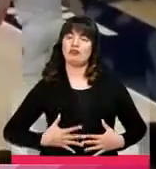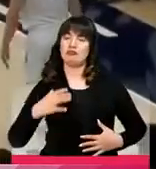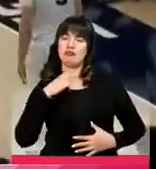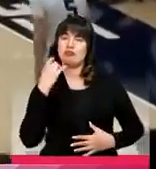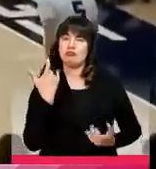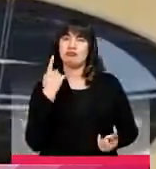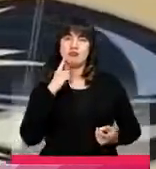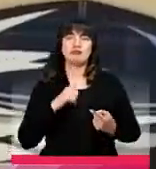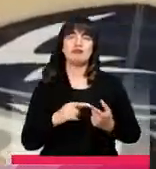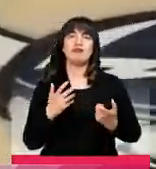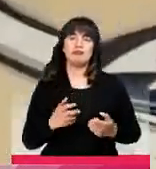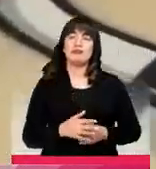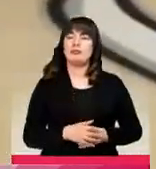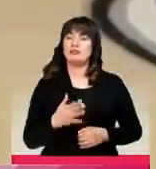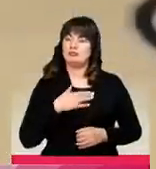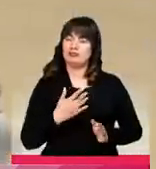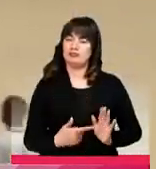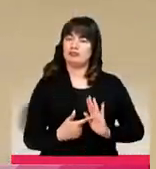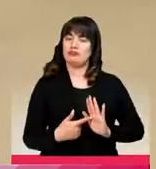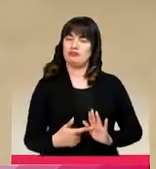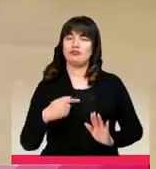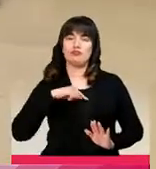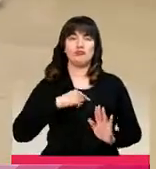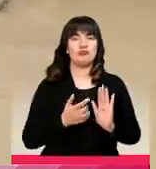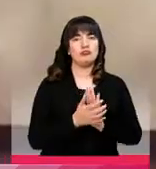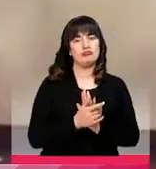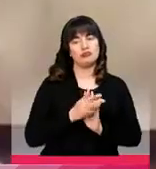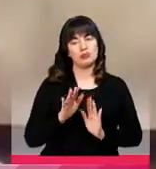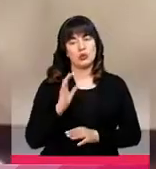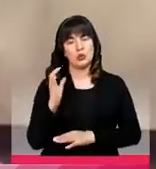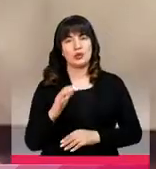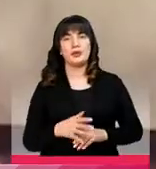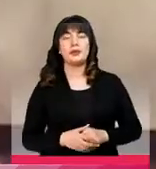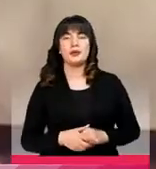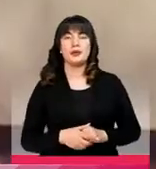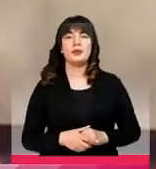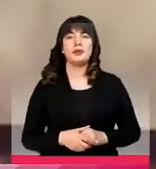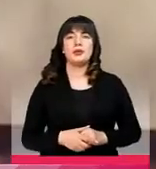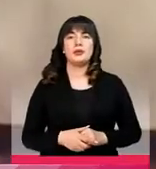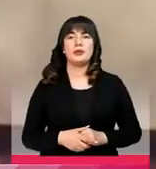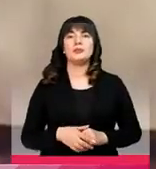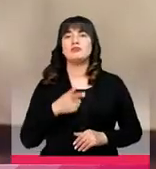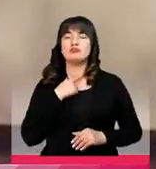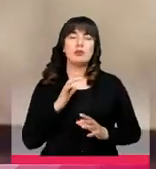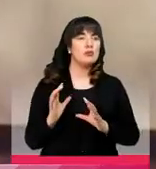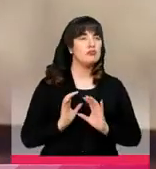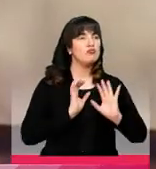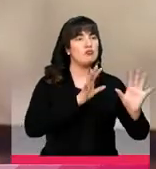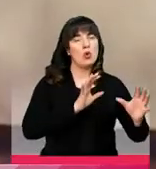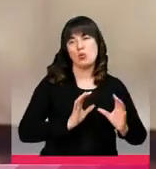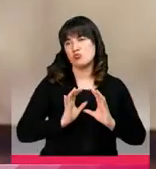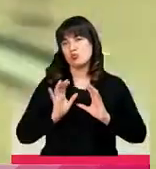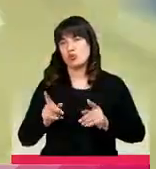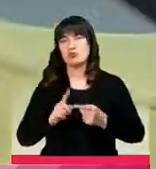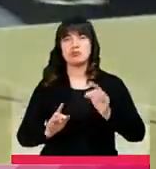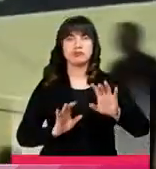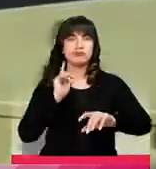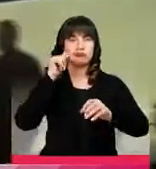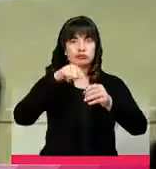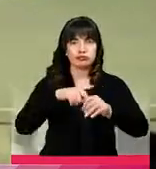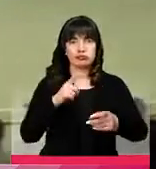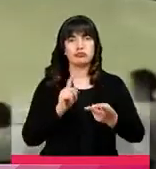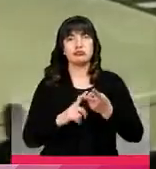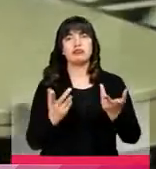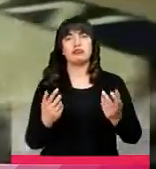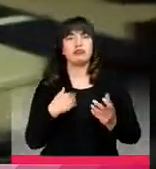y por supuesto quiere demostrar su talento en nuestro país. Me gusta pasar la bola, me gusta anotar, me gusta jugar